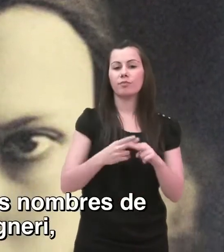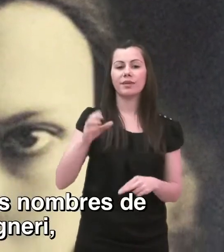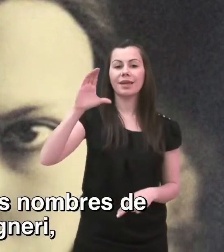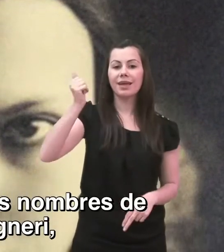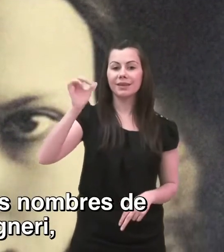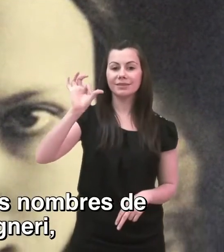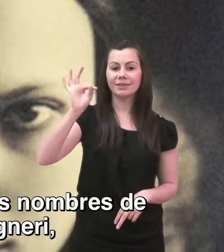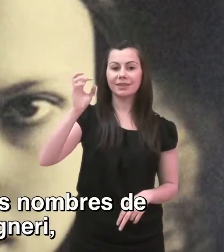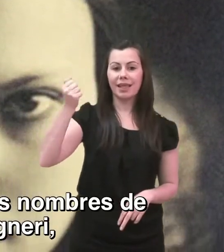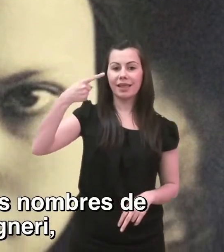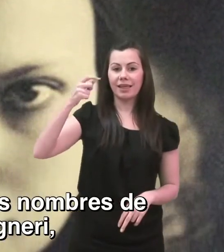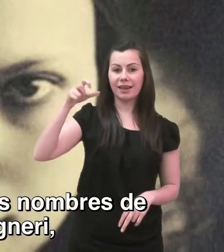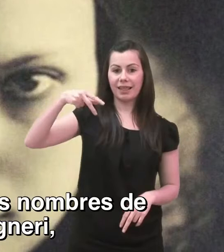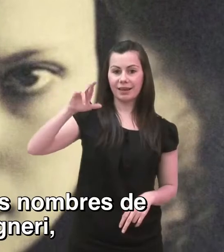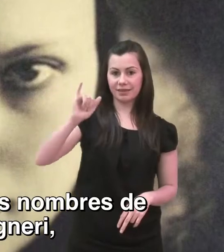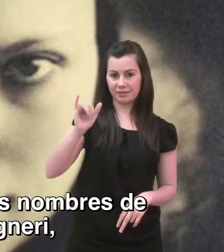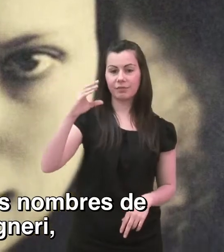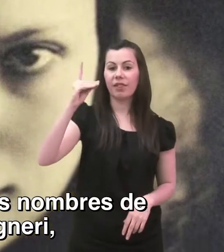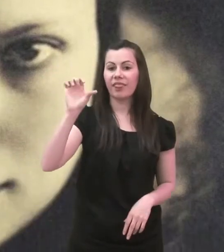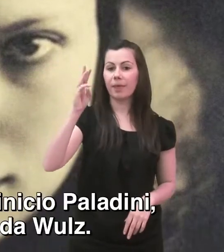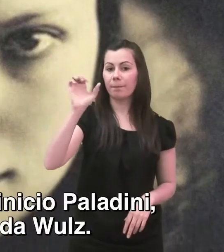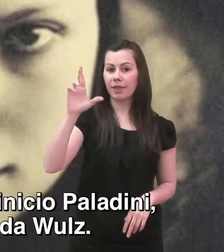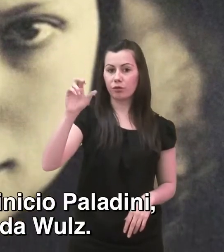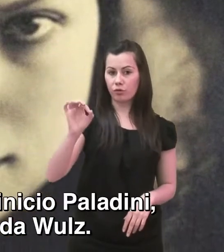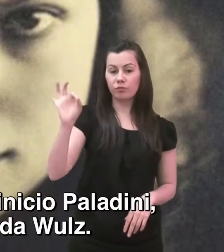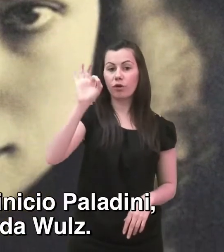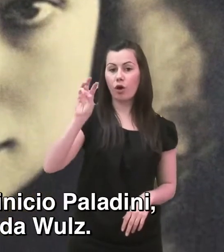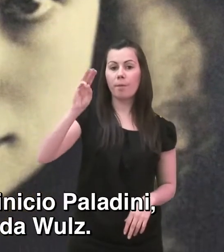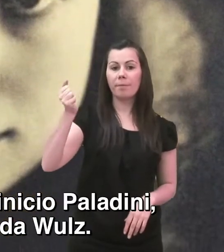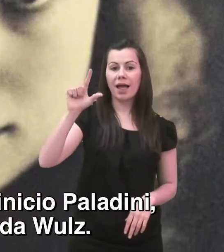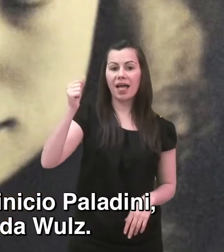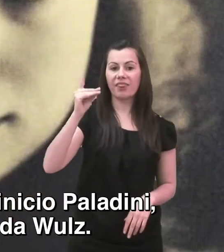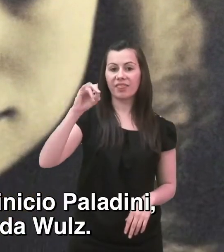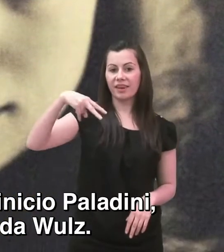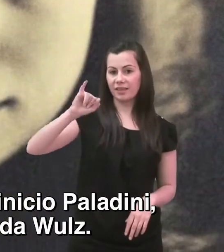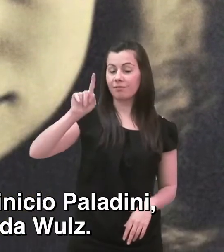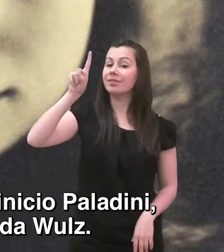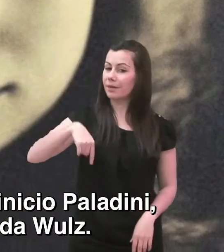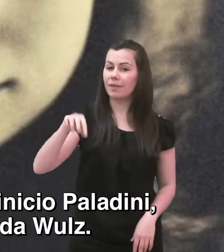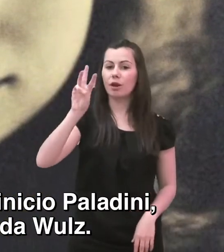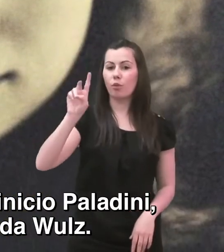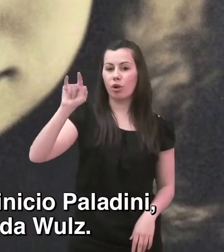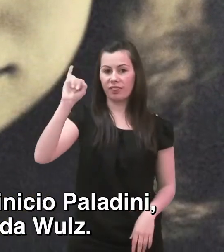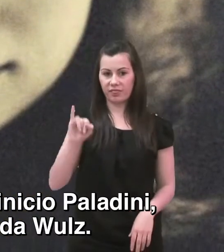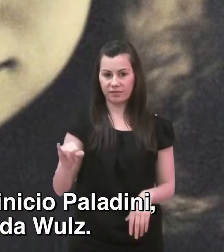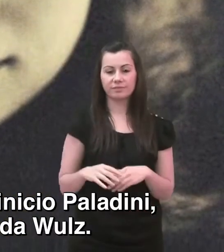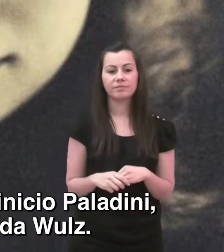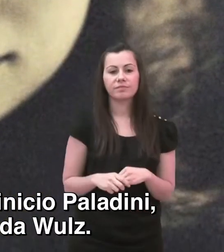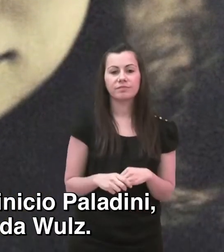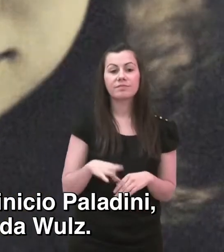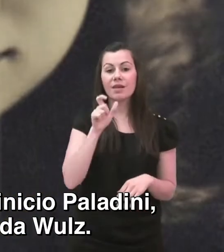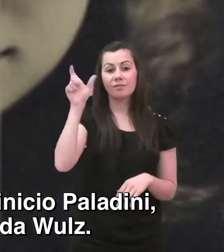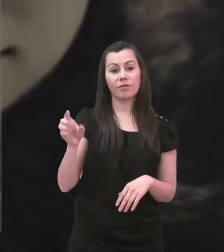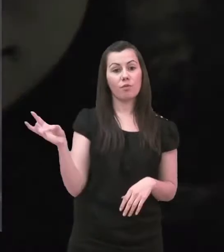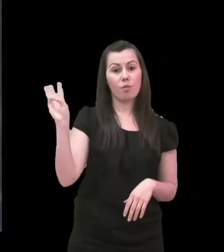ella sobresalen los nombres de Mario Castagneri, Fortunato Depero o Vinicio Paladini, además